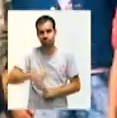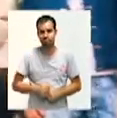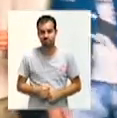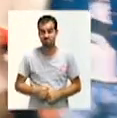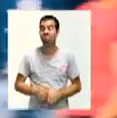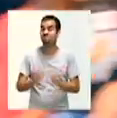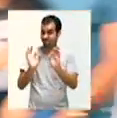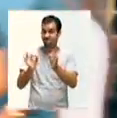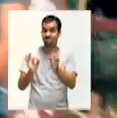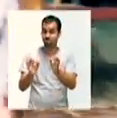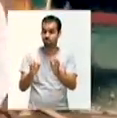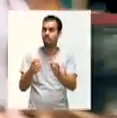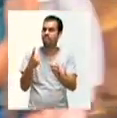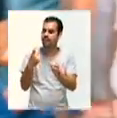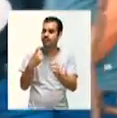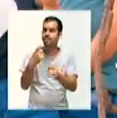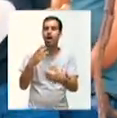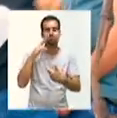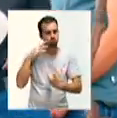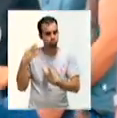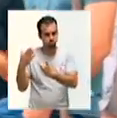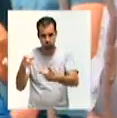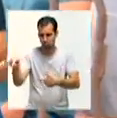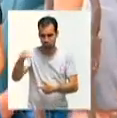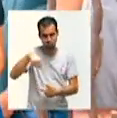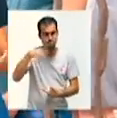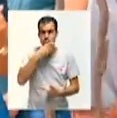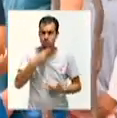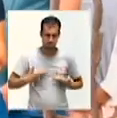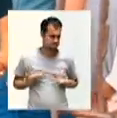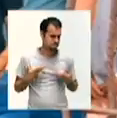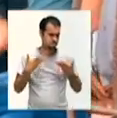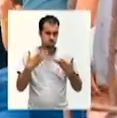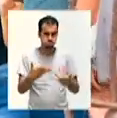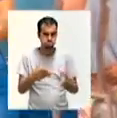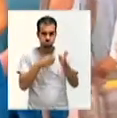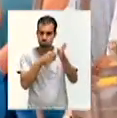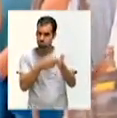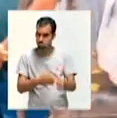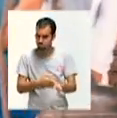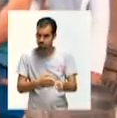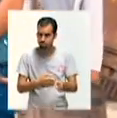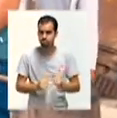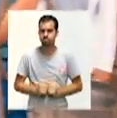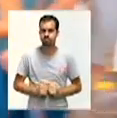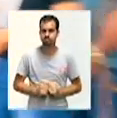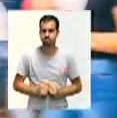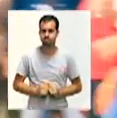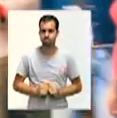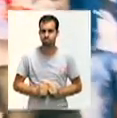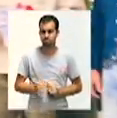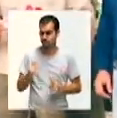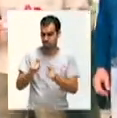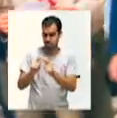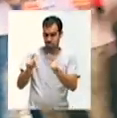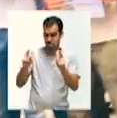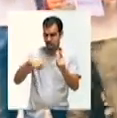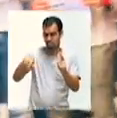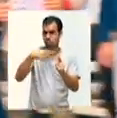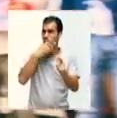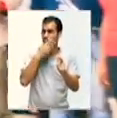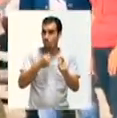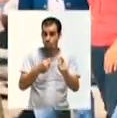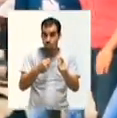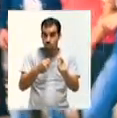es, y será necesario hacerle un reconocimiento por su entrega, humildad, sencillez y disciplina. Gran ejército de rostros